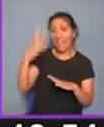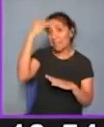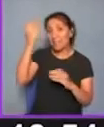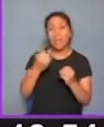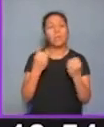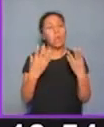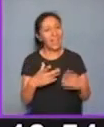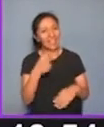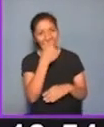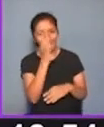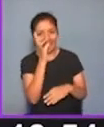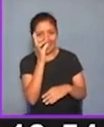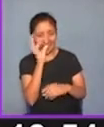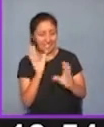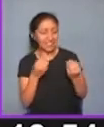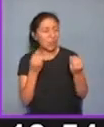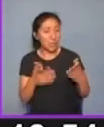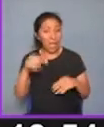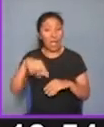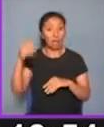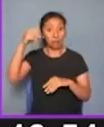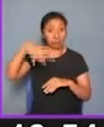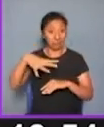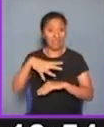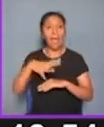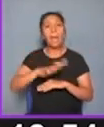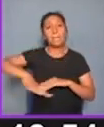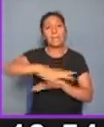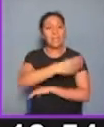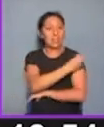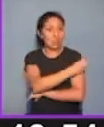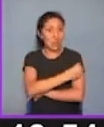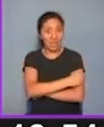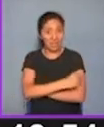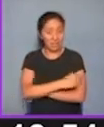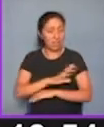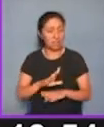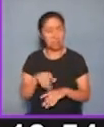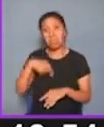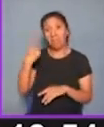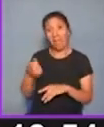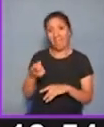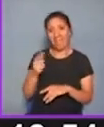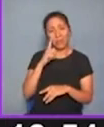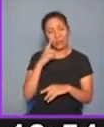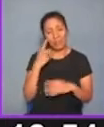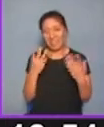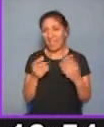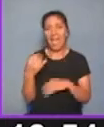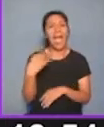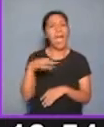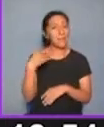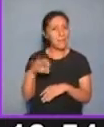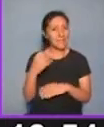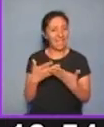nanc Nos encontramos nosotros acá en el barrio alverdi porque mañana va a ser una jornada muy especial abierto para todo público en especial